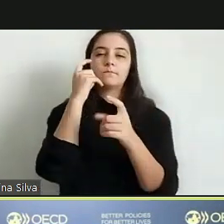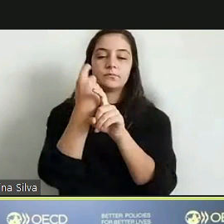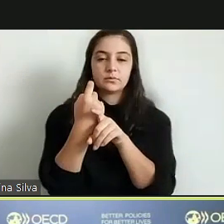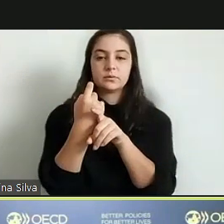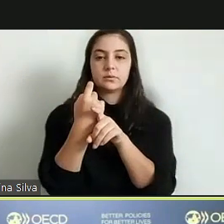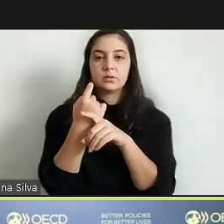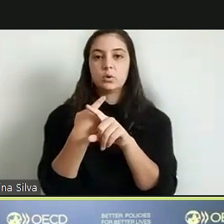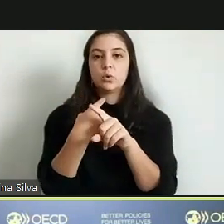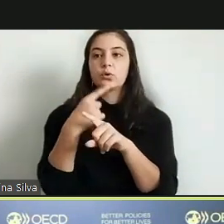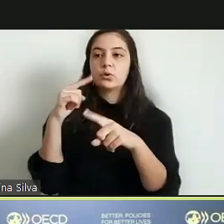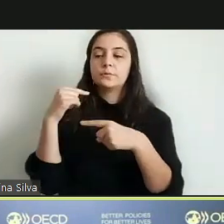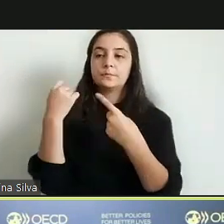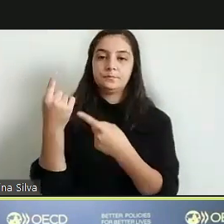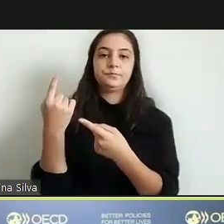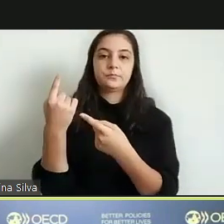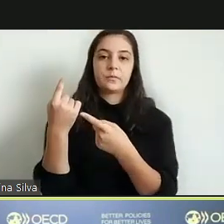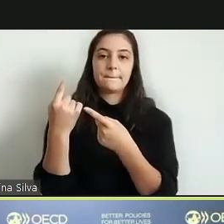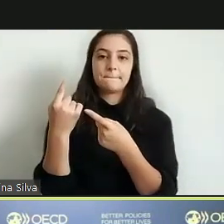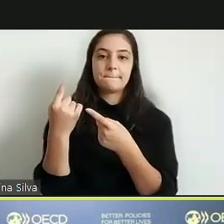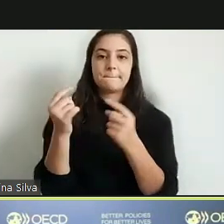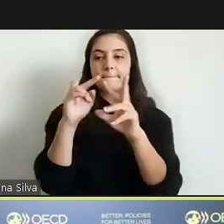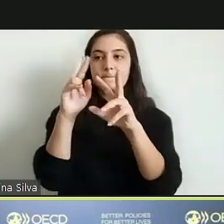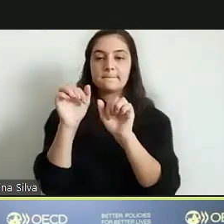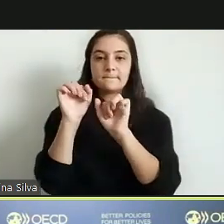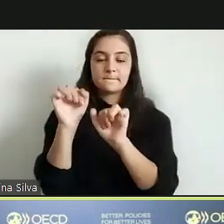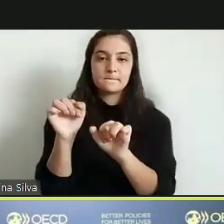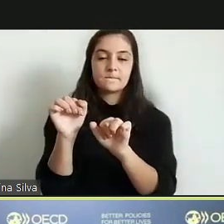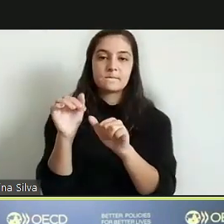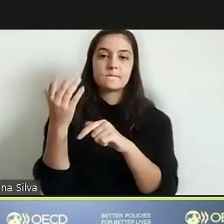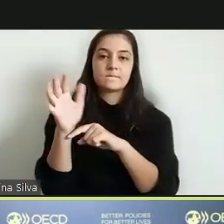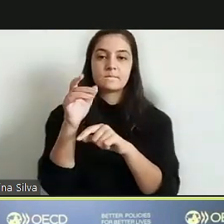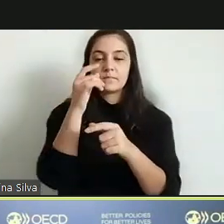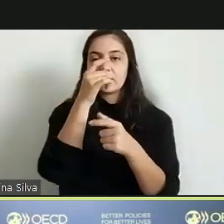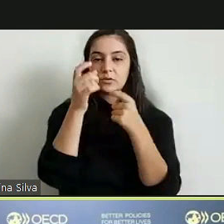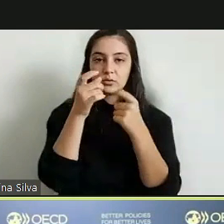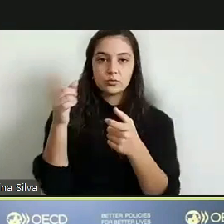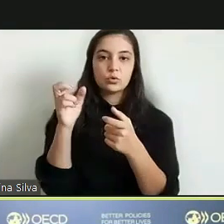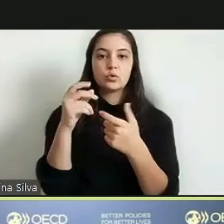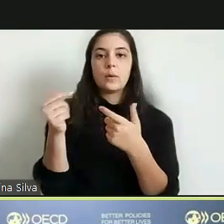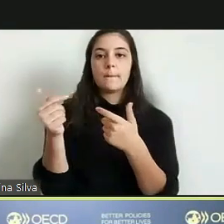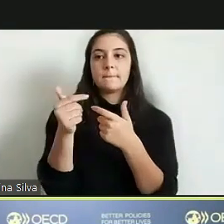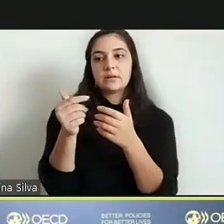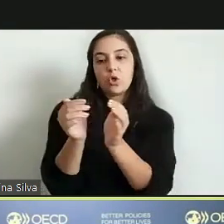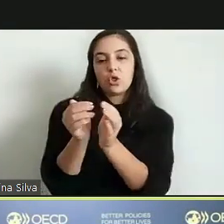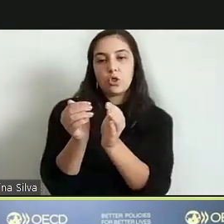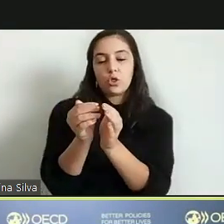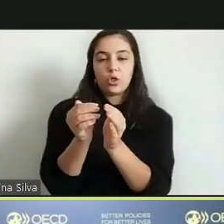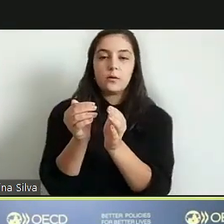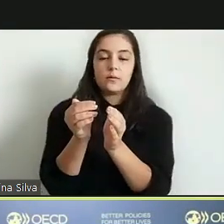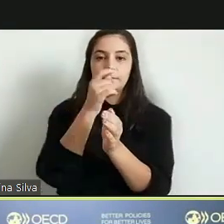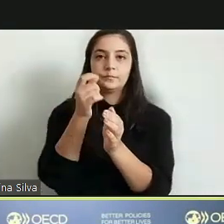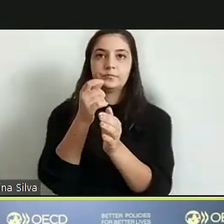mediciones relativas a la temática, como la gente o una minoría de la gente también cree que